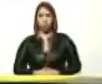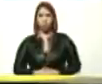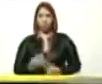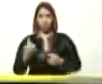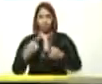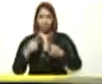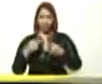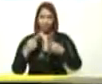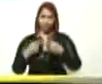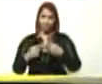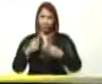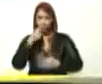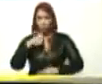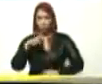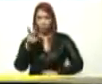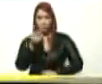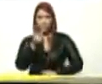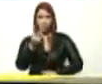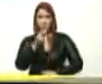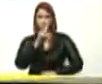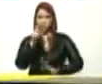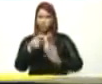etcétera, con el pueblo de Venezuela,